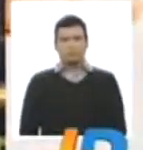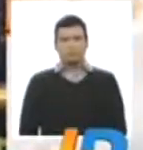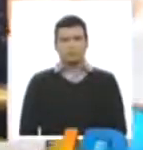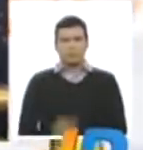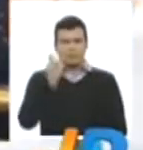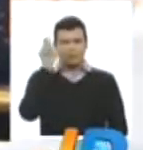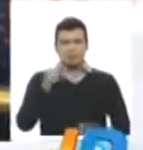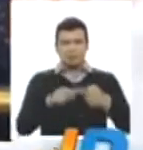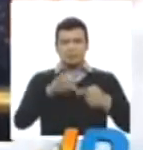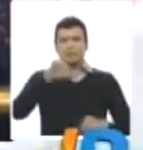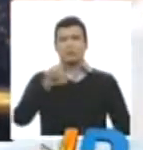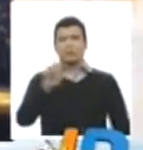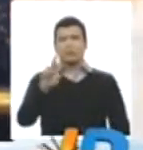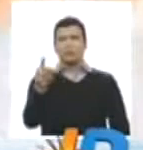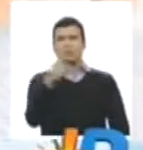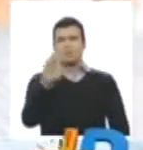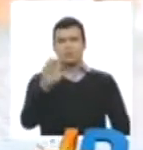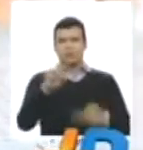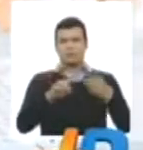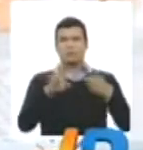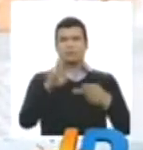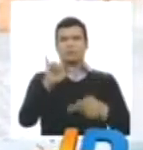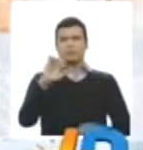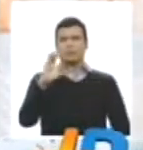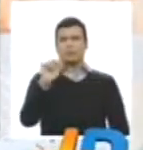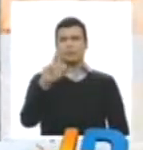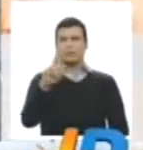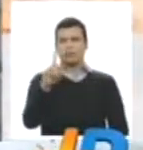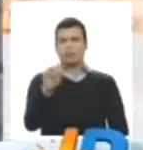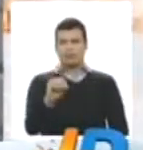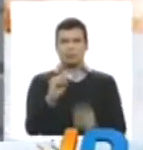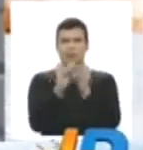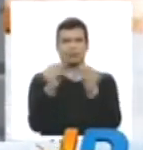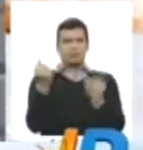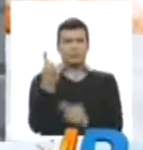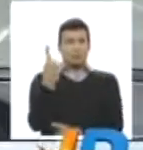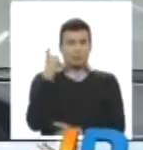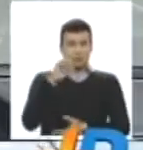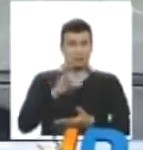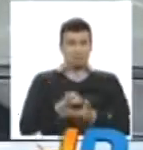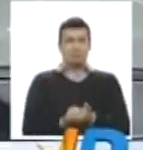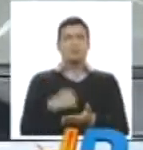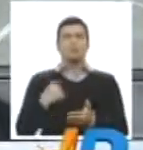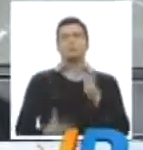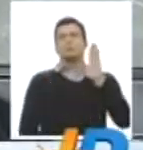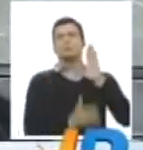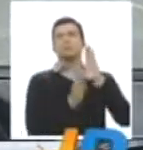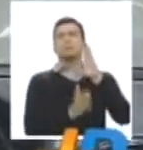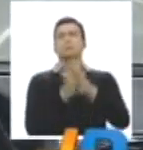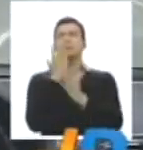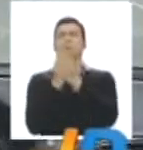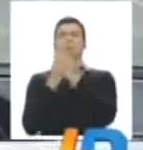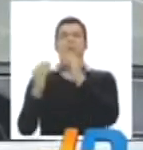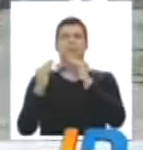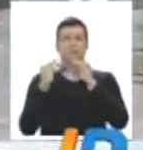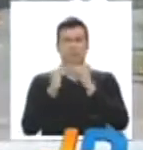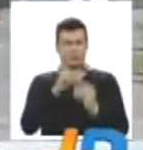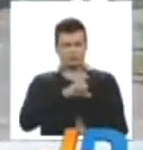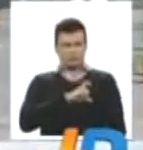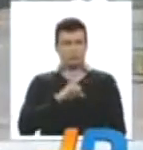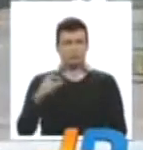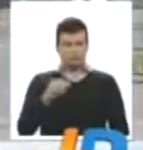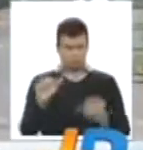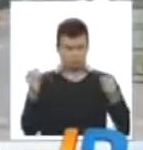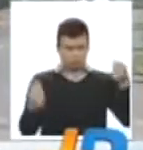Ellos son Jorge Parrado y Ricardo Montaño, quienes se encuentran desaparecidos desde ayer, luego de salir de sus viviendas en Cali, en un vehículo de